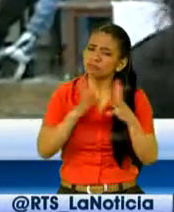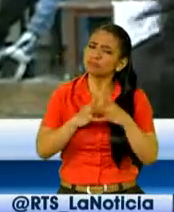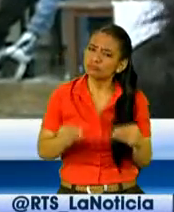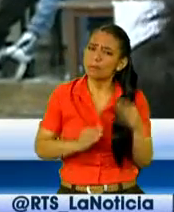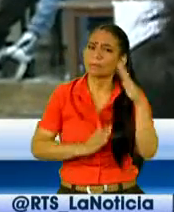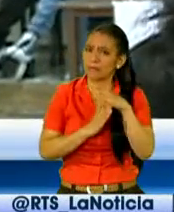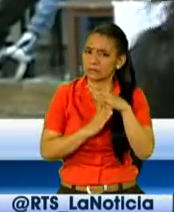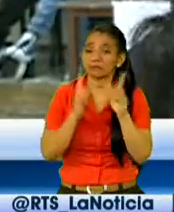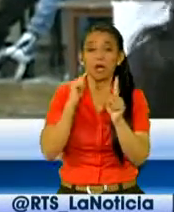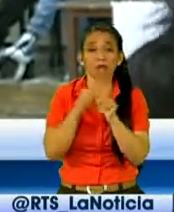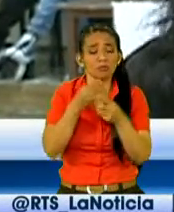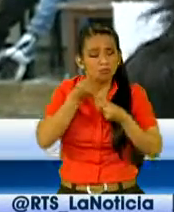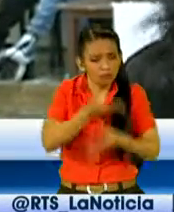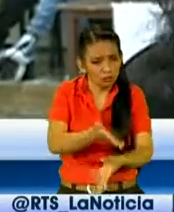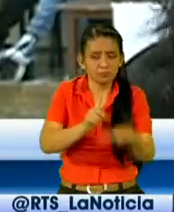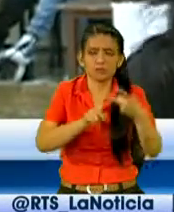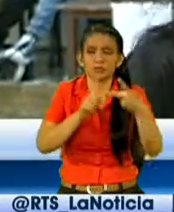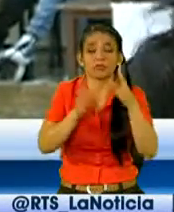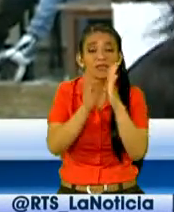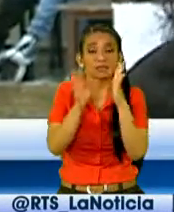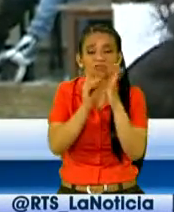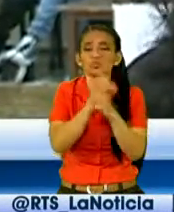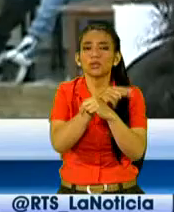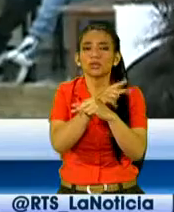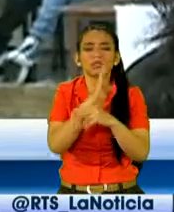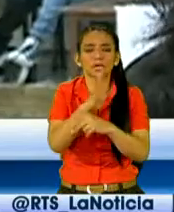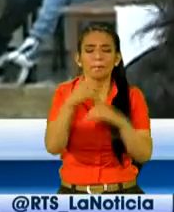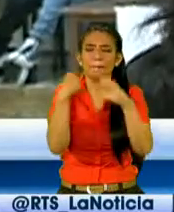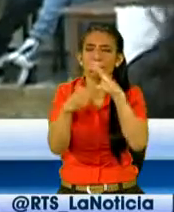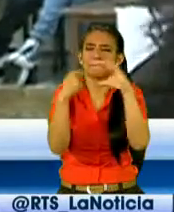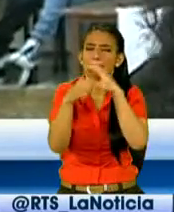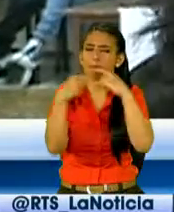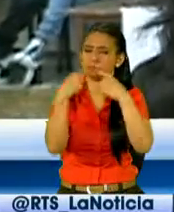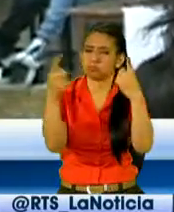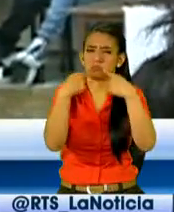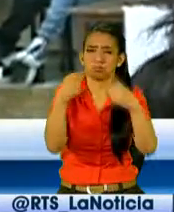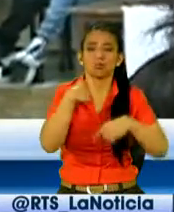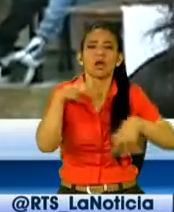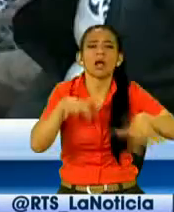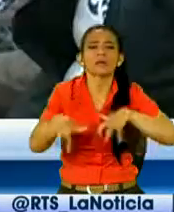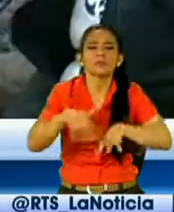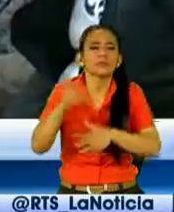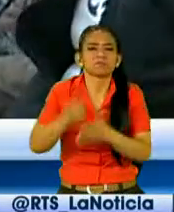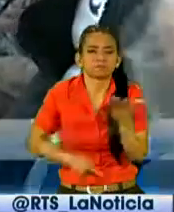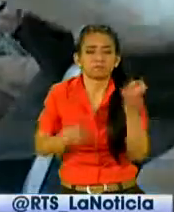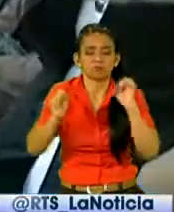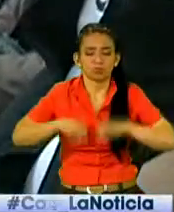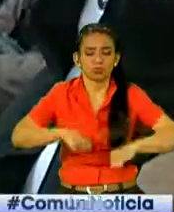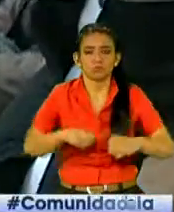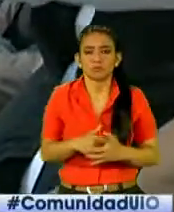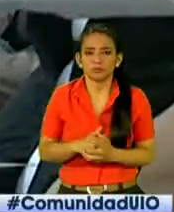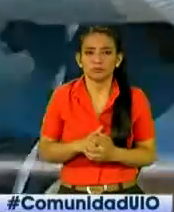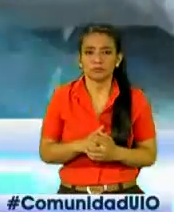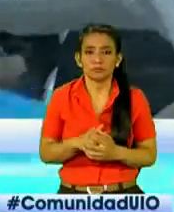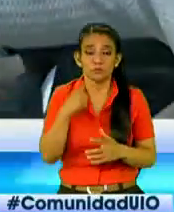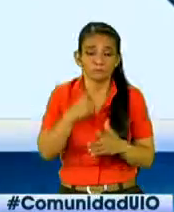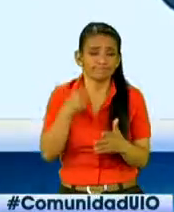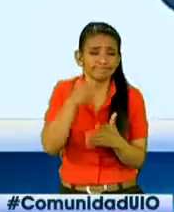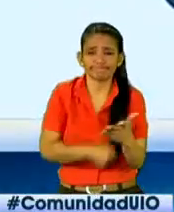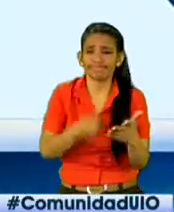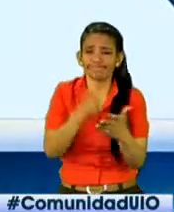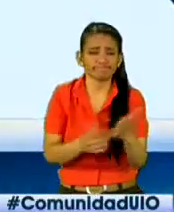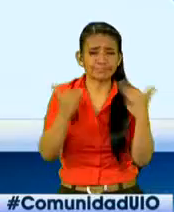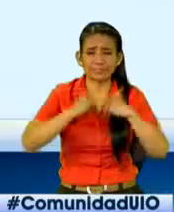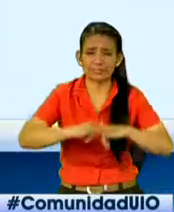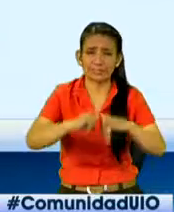Informarse, estar pendientes en redes sociales porque van a estar circulando las cosas que vamos a realizar. Aseguran no darán un paso atrás, pues